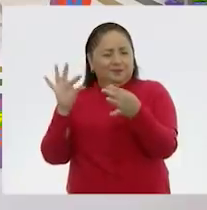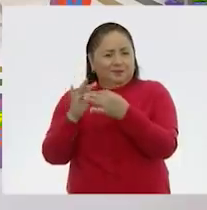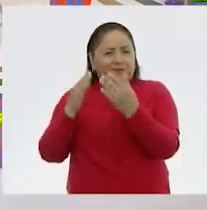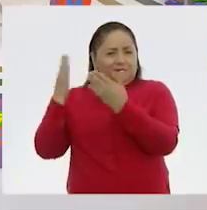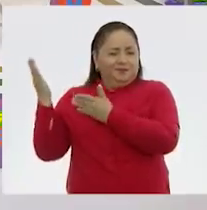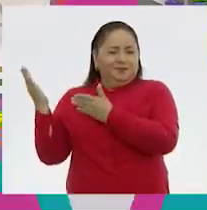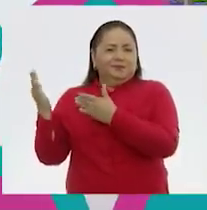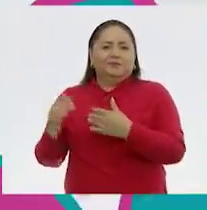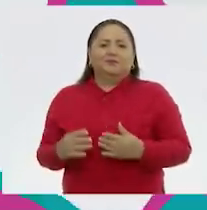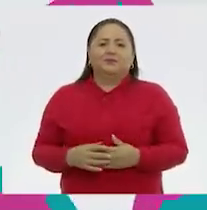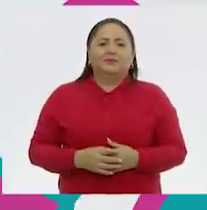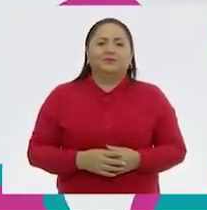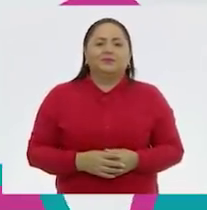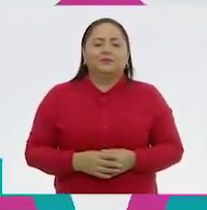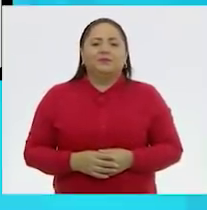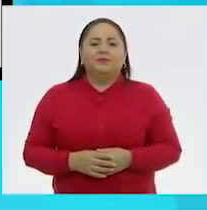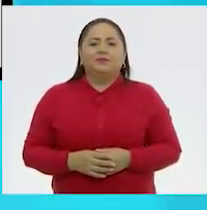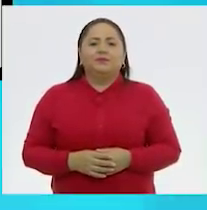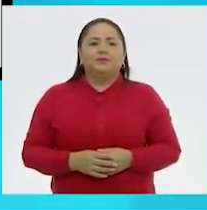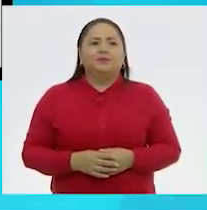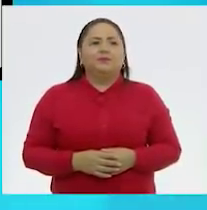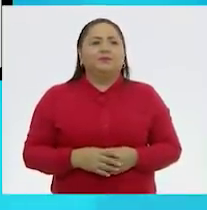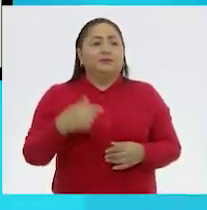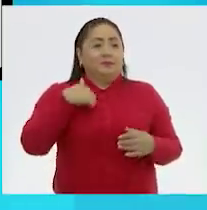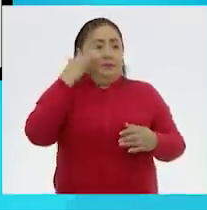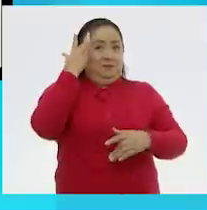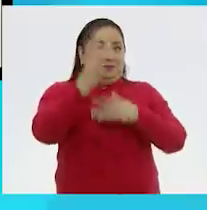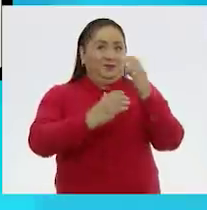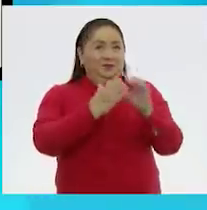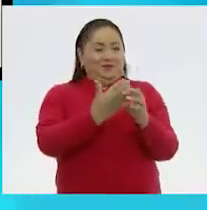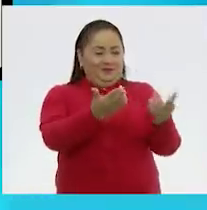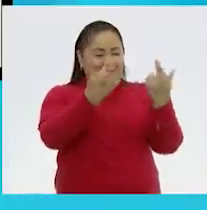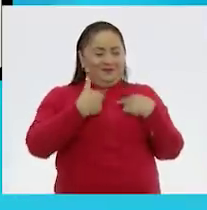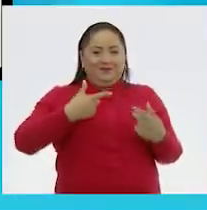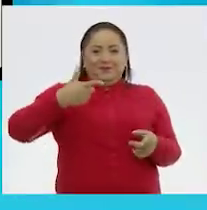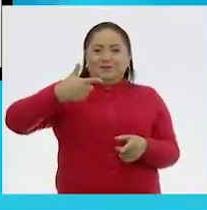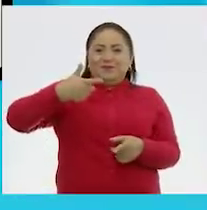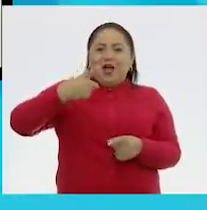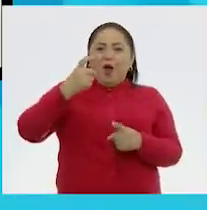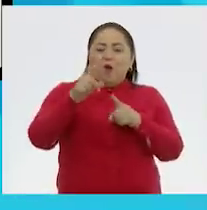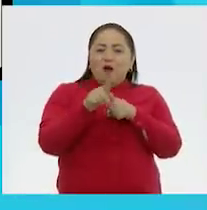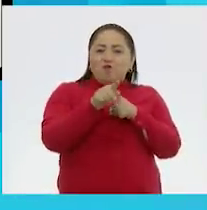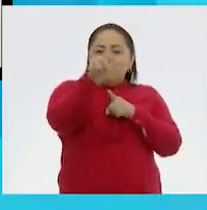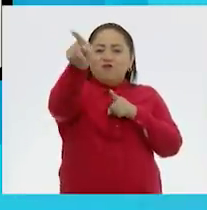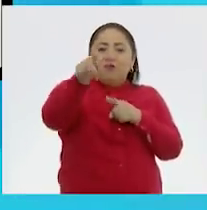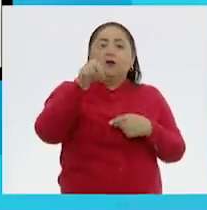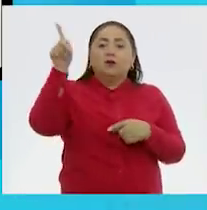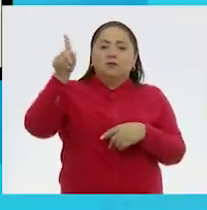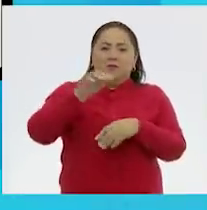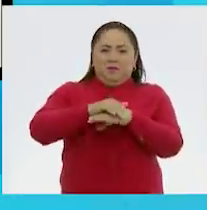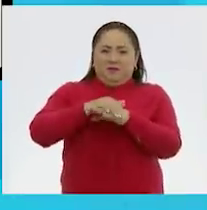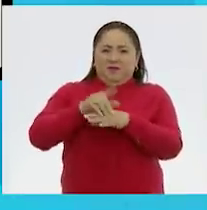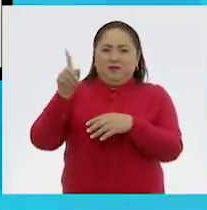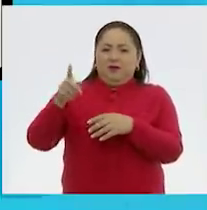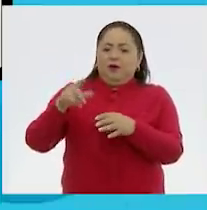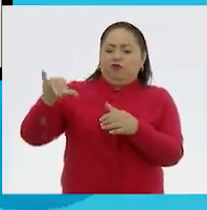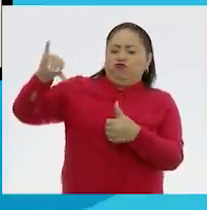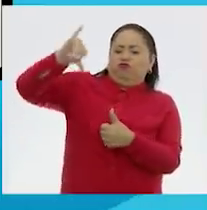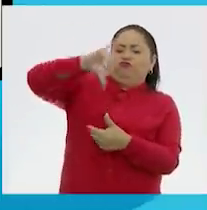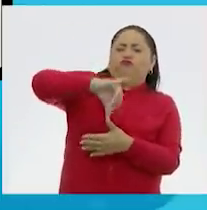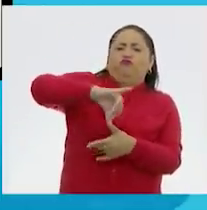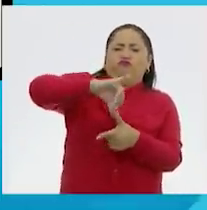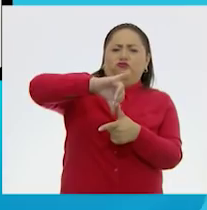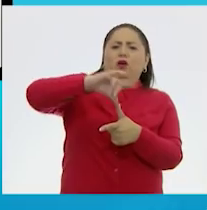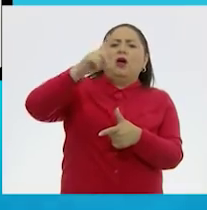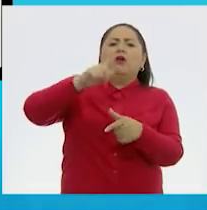la clase de Fefe Bond. En mi cumpleaños me regalaron una pistola de agua y mi amigo Saúl la rellenó de refresco.